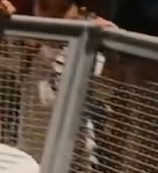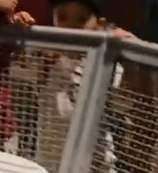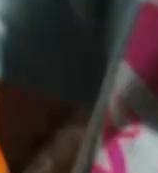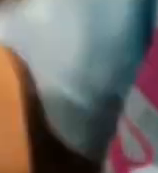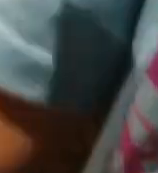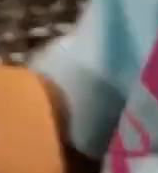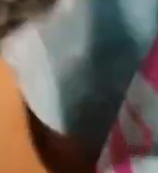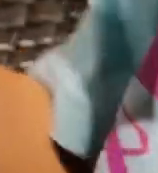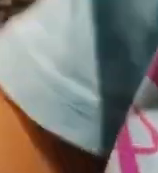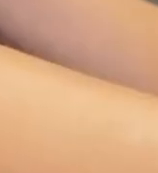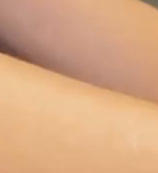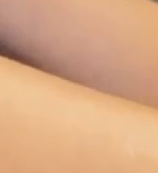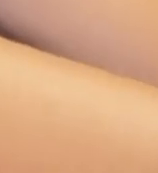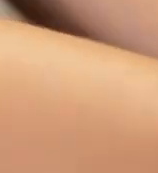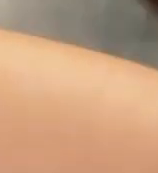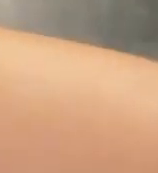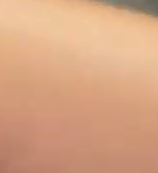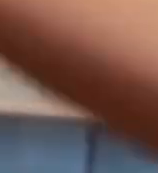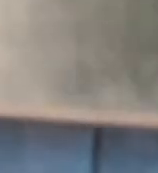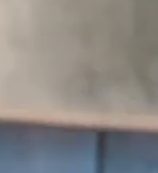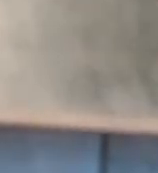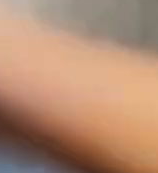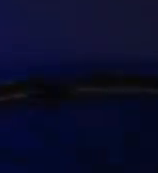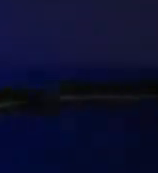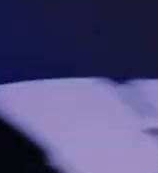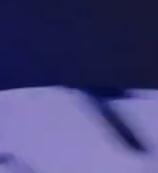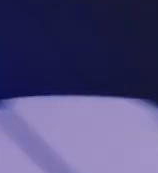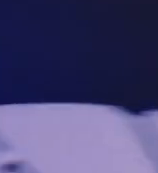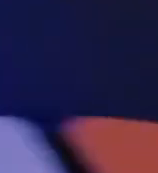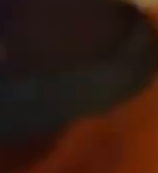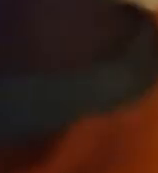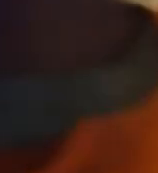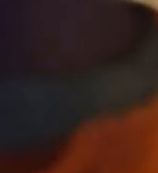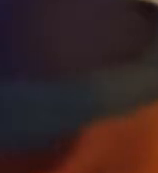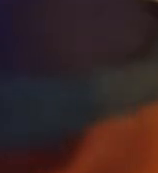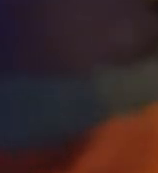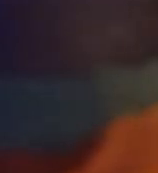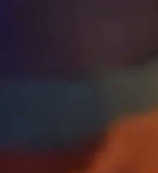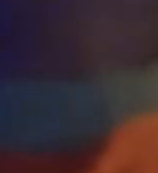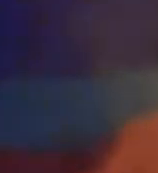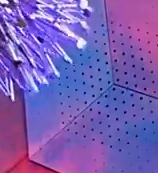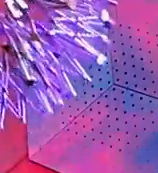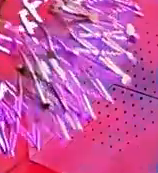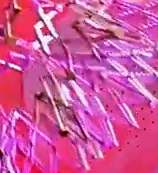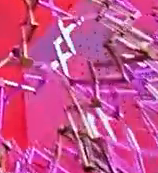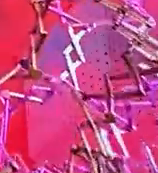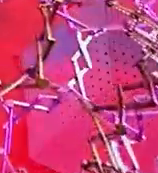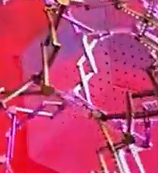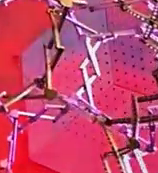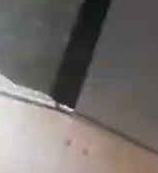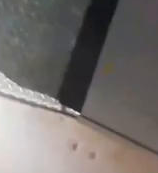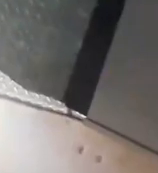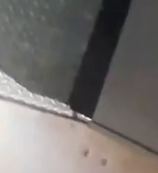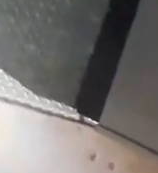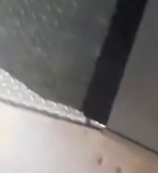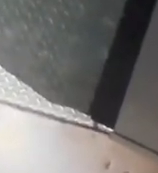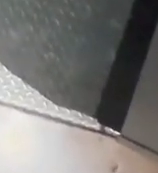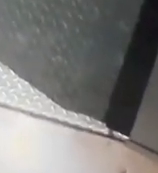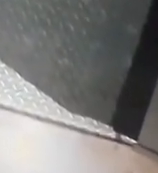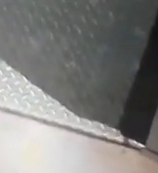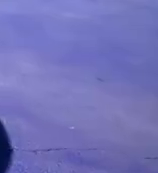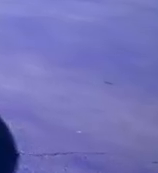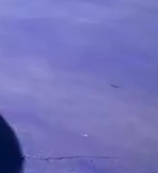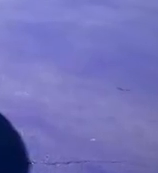ciudadanos digitales integrales que estén en conocimiento de sus derechos y sus deberes en la sociedad digital implementando una agenda